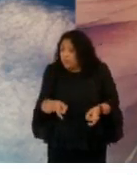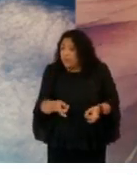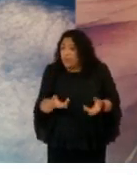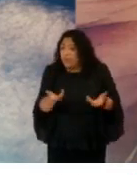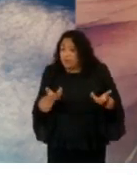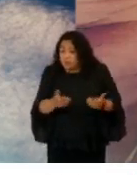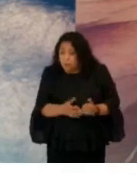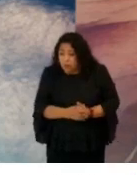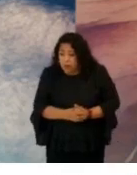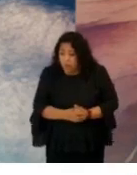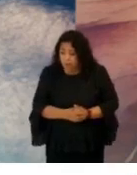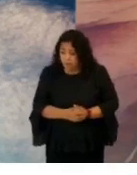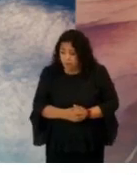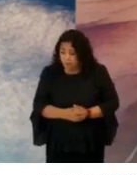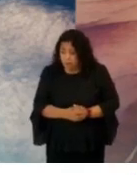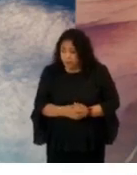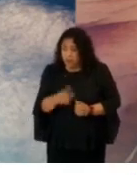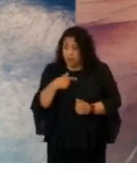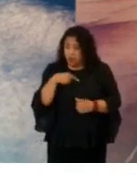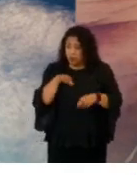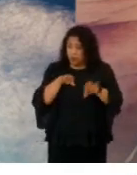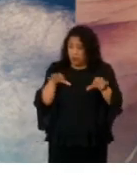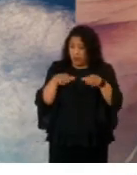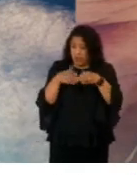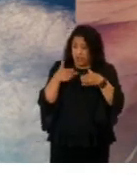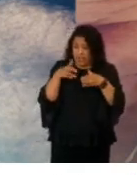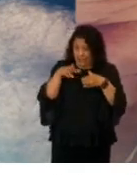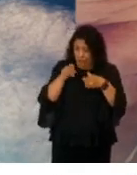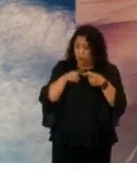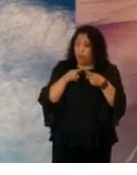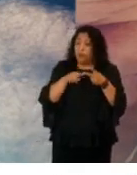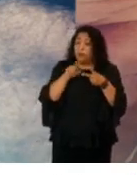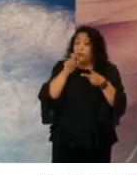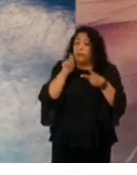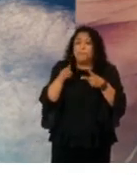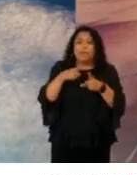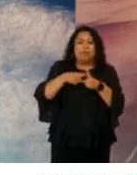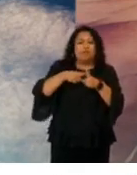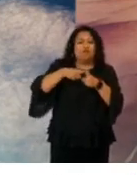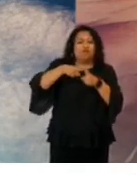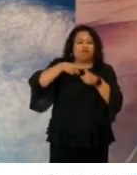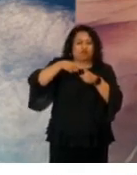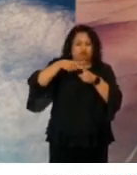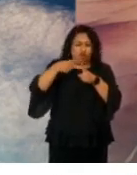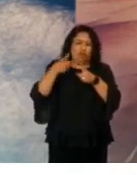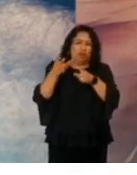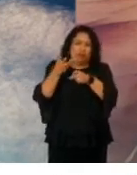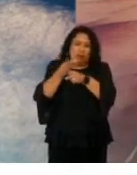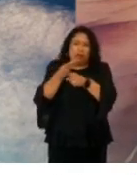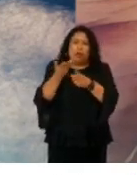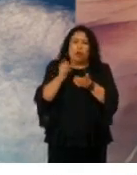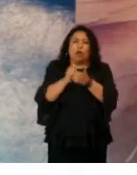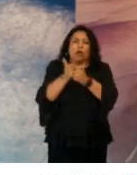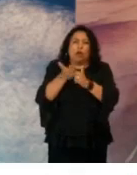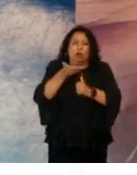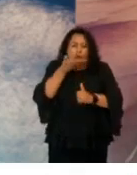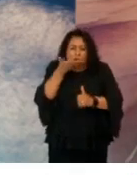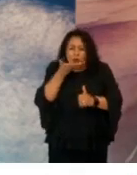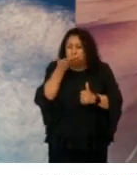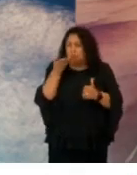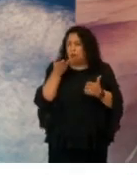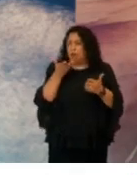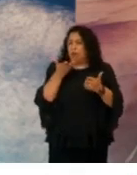mucho. Yo no solo trabajo en una materia de género importante, pero también de acción climática. Me interesan temas de adaptación,